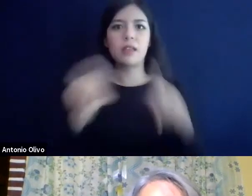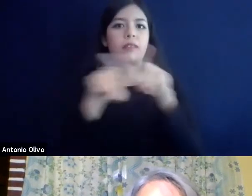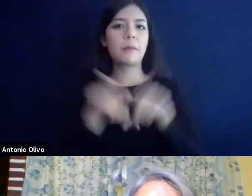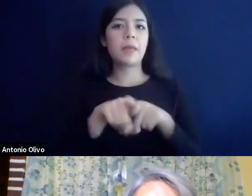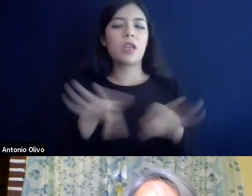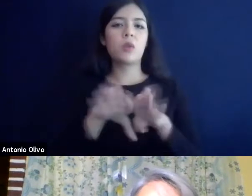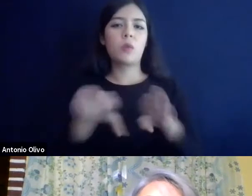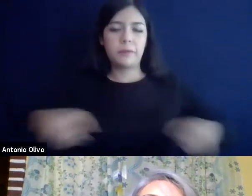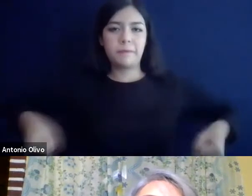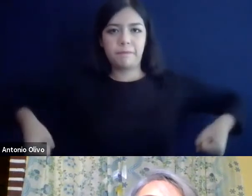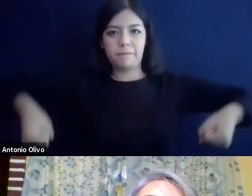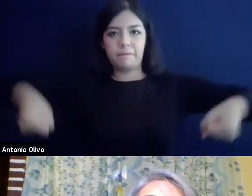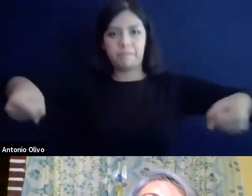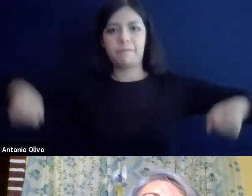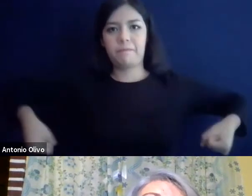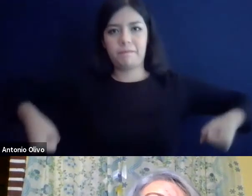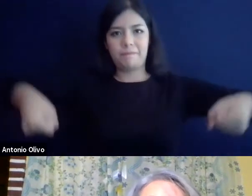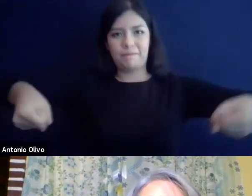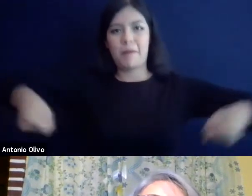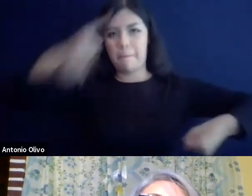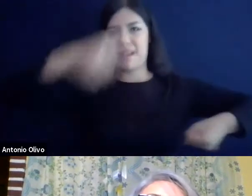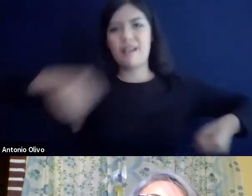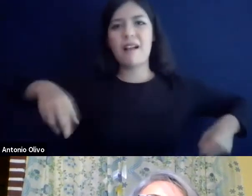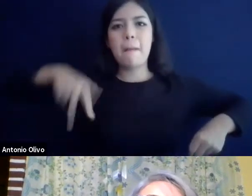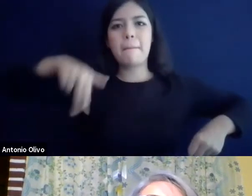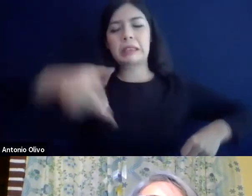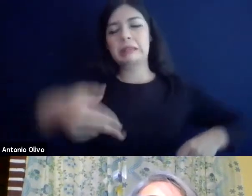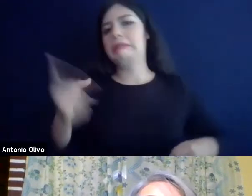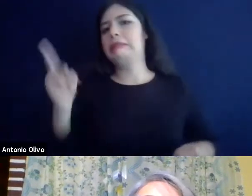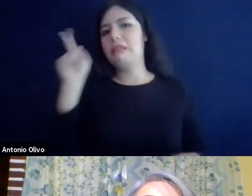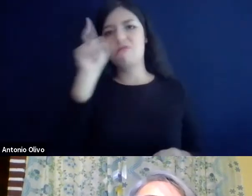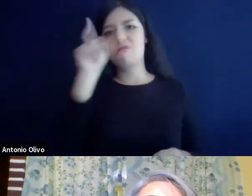hacia Avenida de los Maestros, que era la entrada.